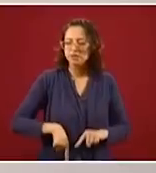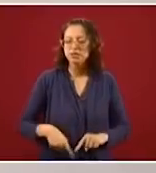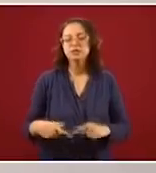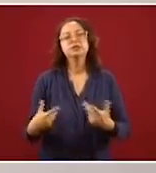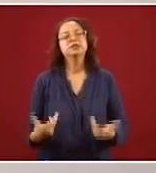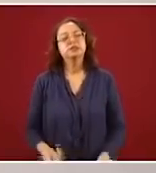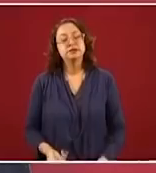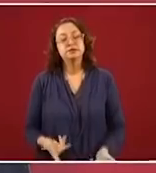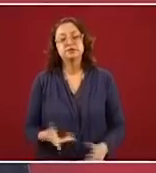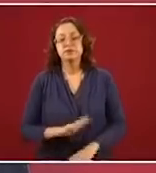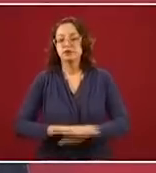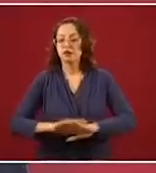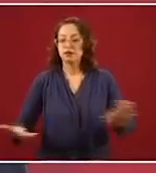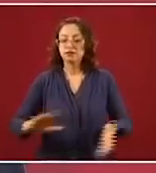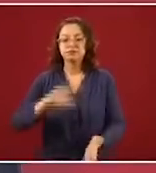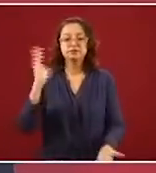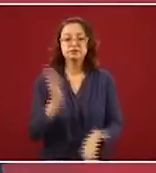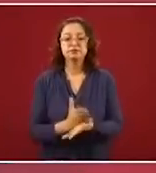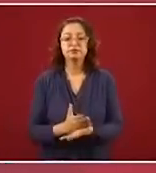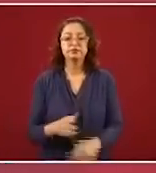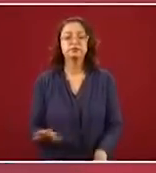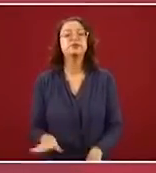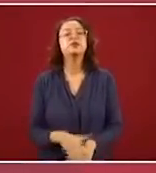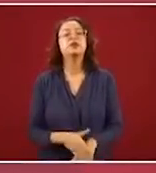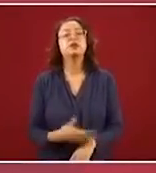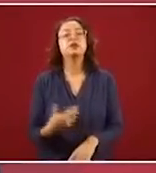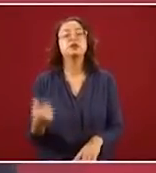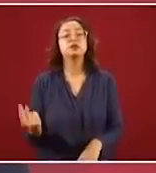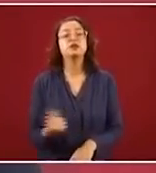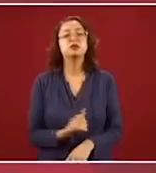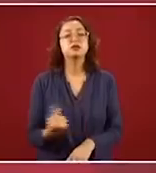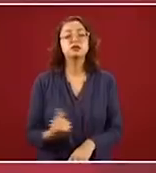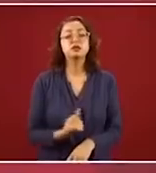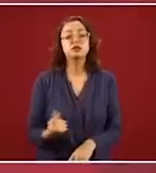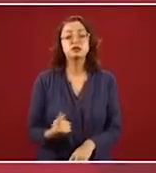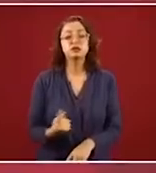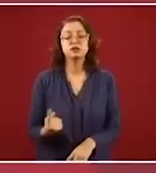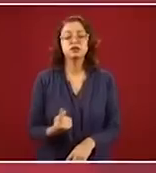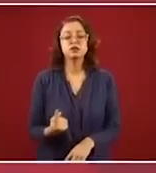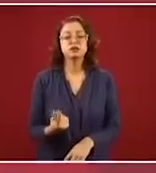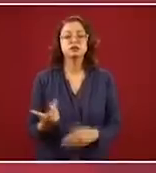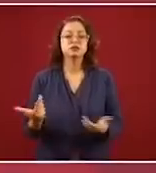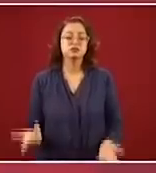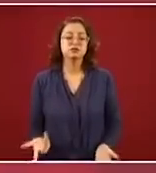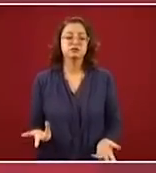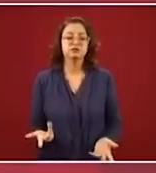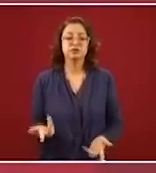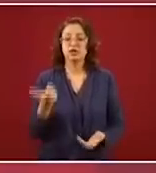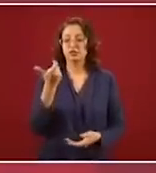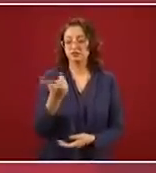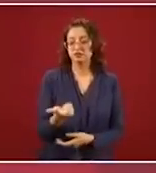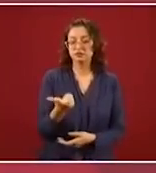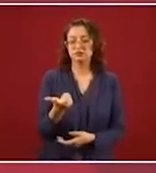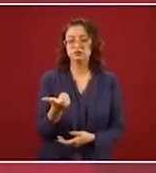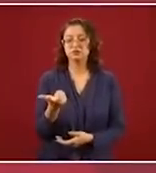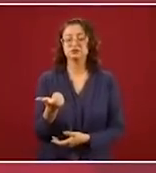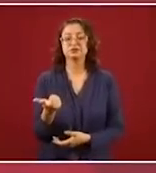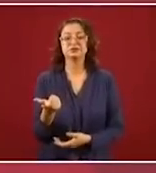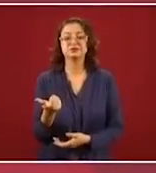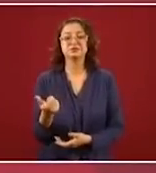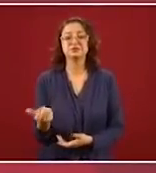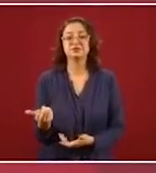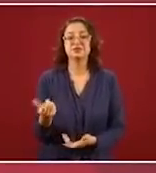termina, porque estamos hablando de dinero del pueblo.